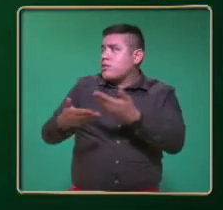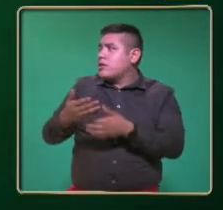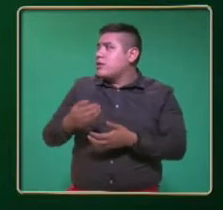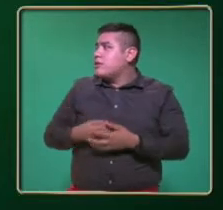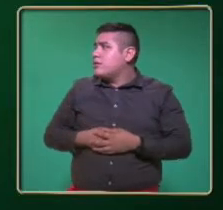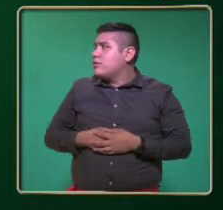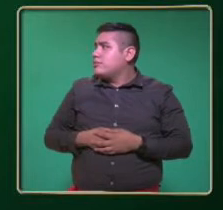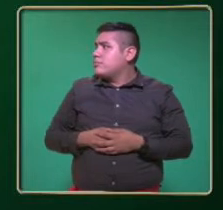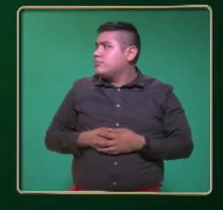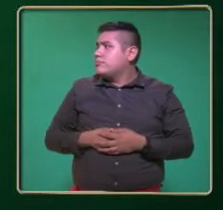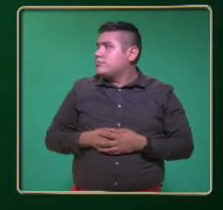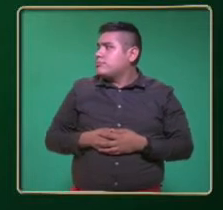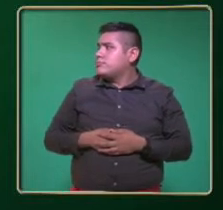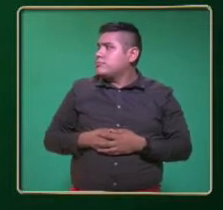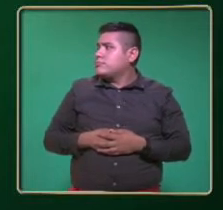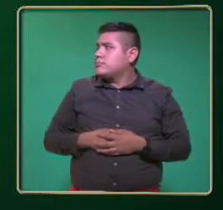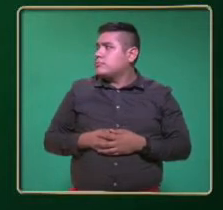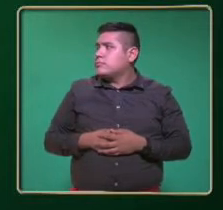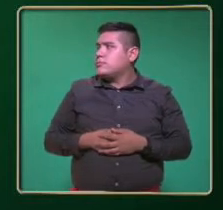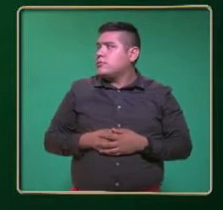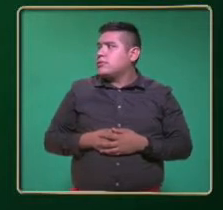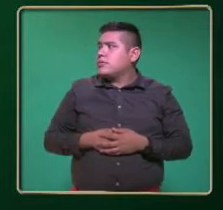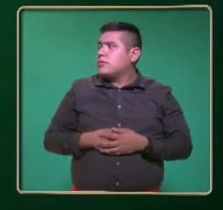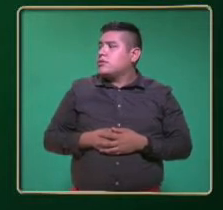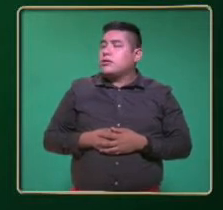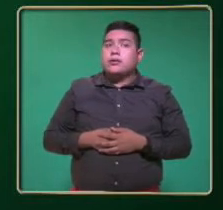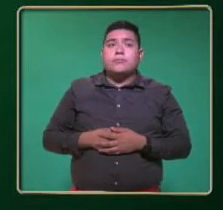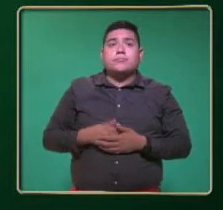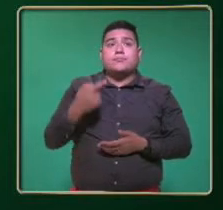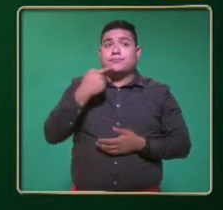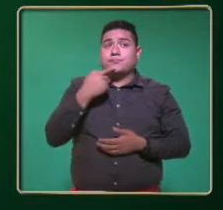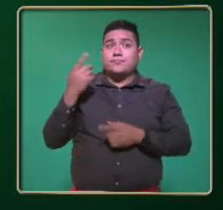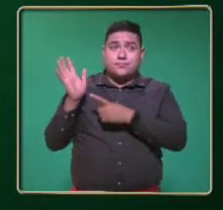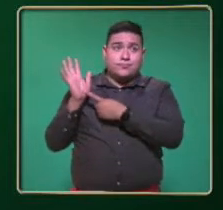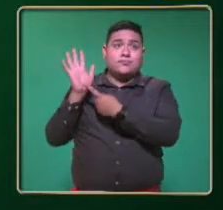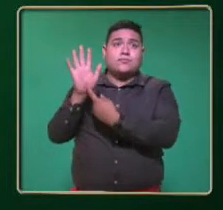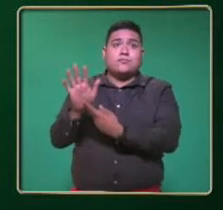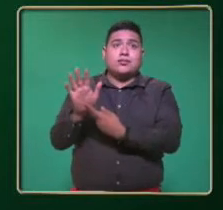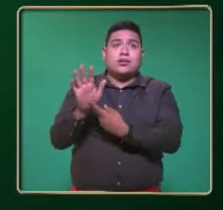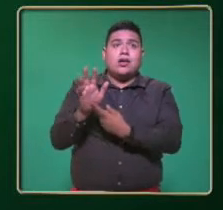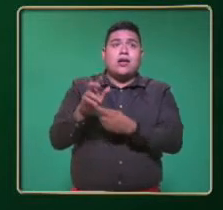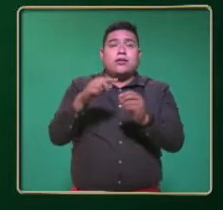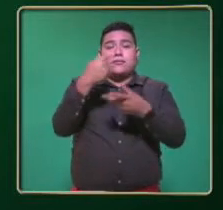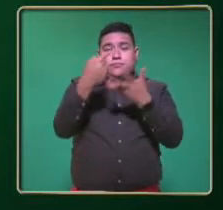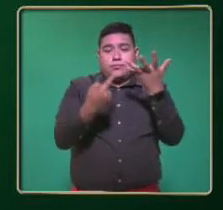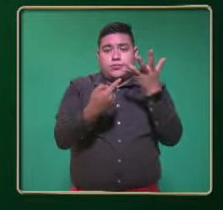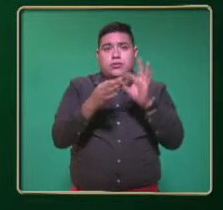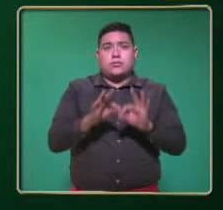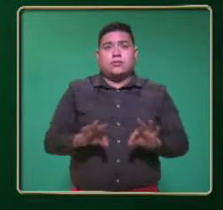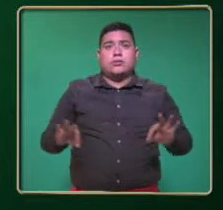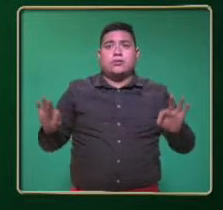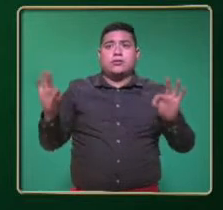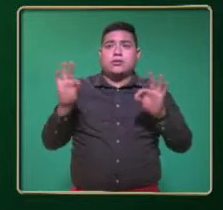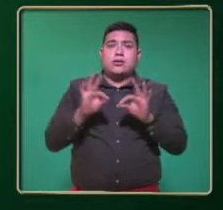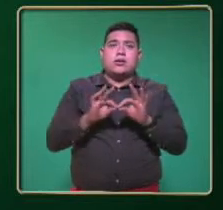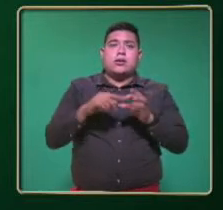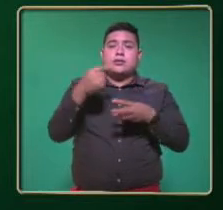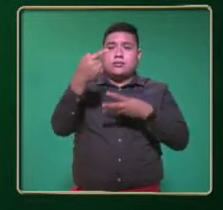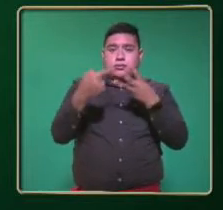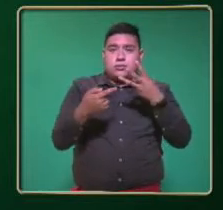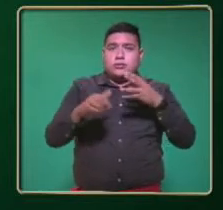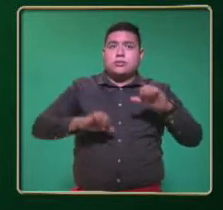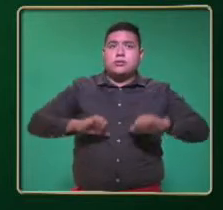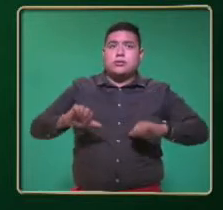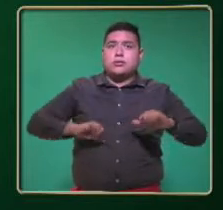Bien, en la siguiente nos menciona sobre factores importantes. Ya te dijimos 3 actividades